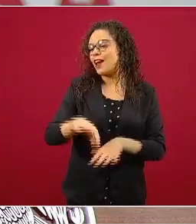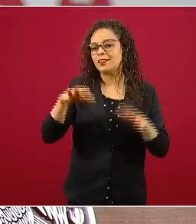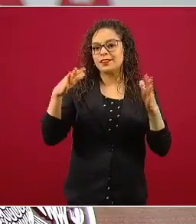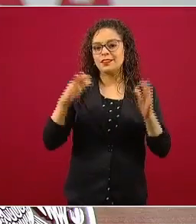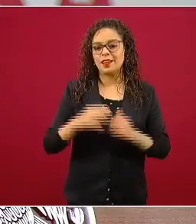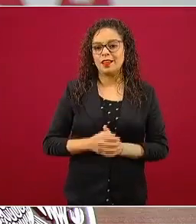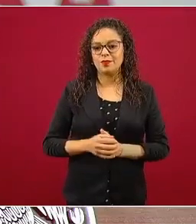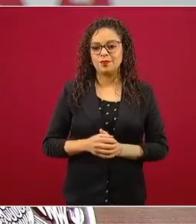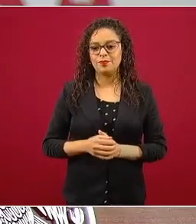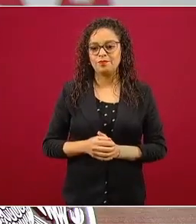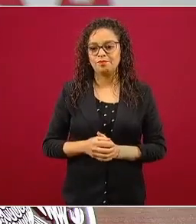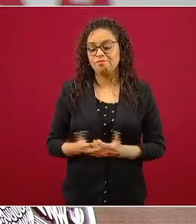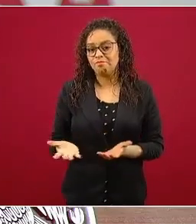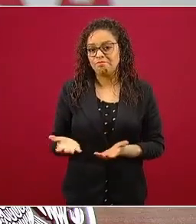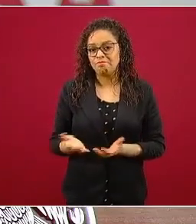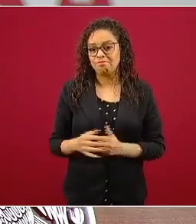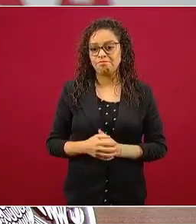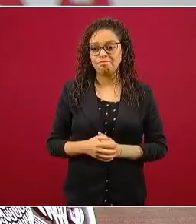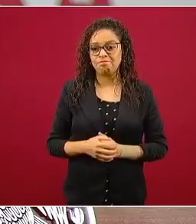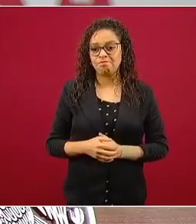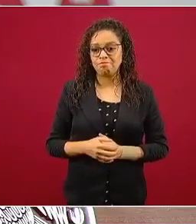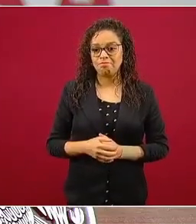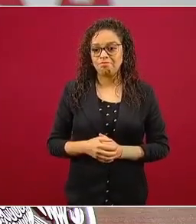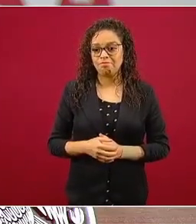el 10 de julio. Pero se puede